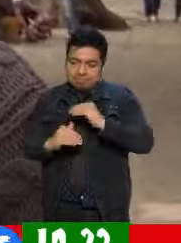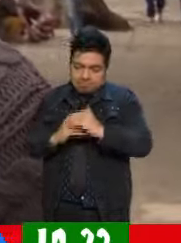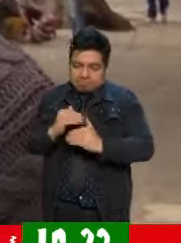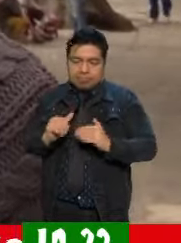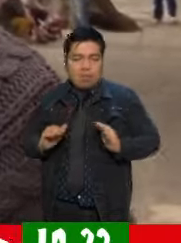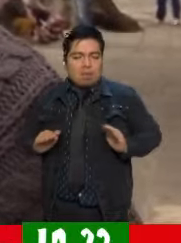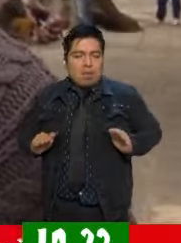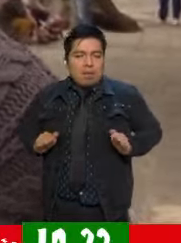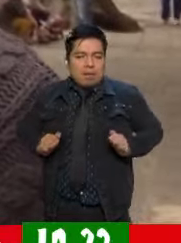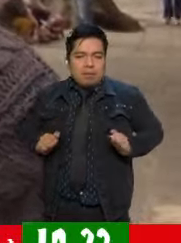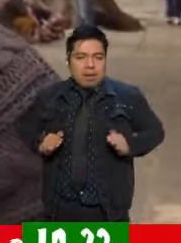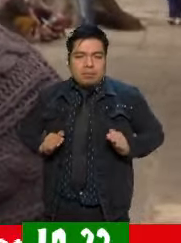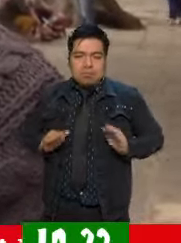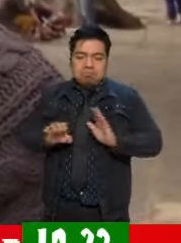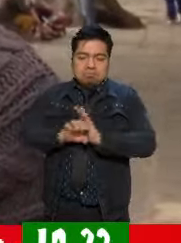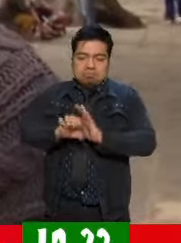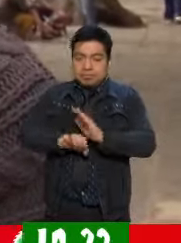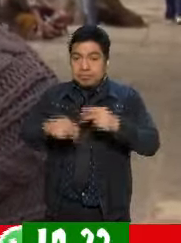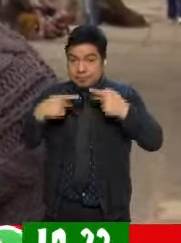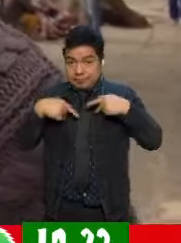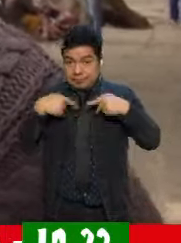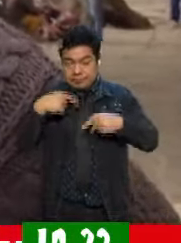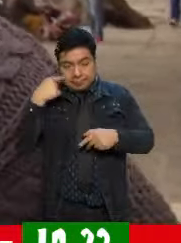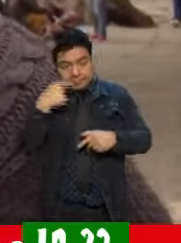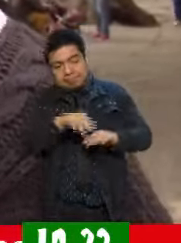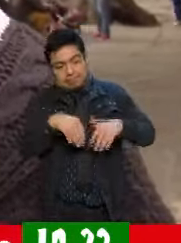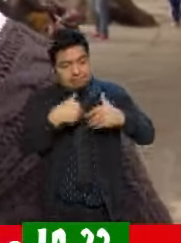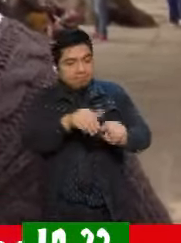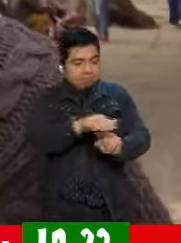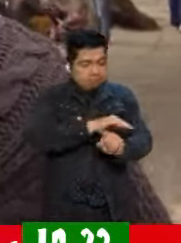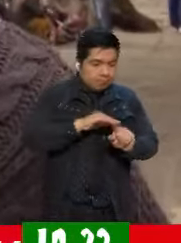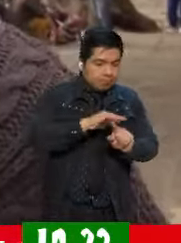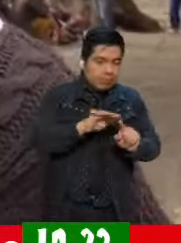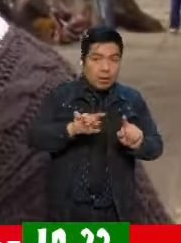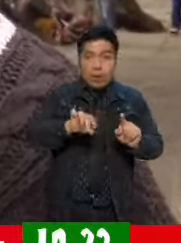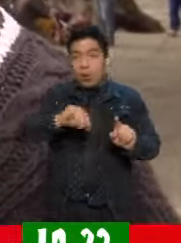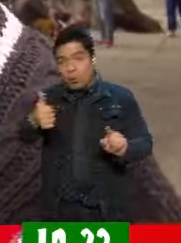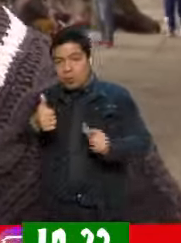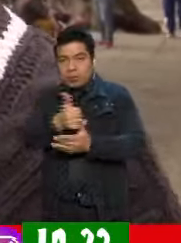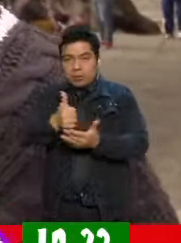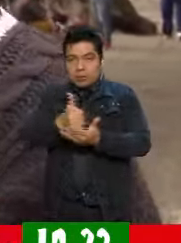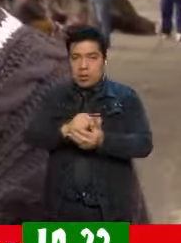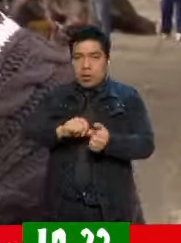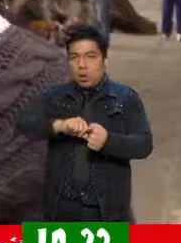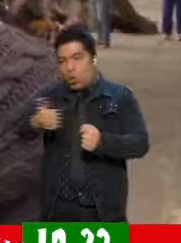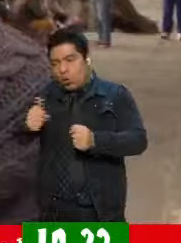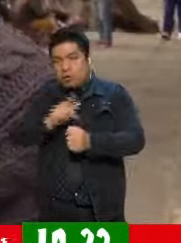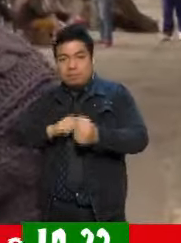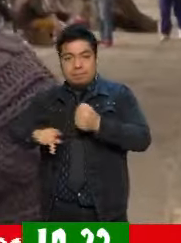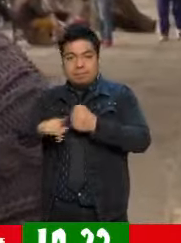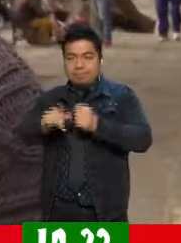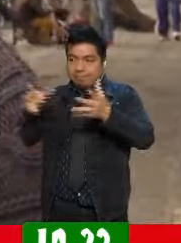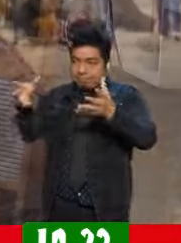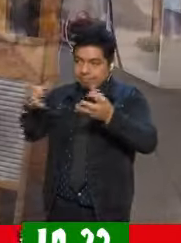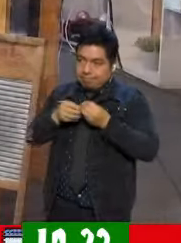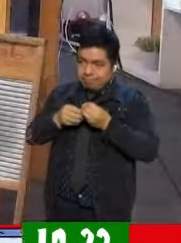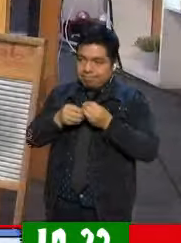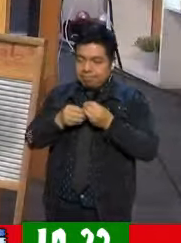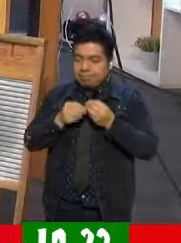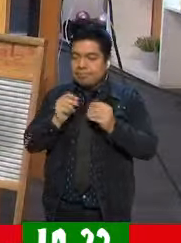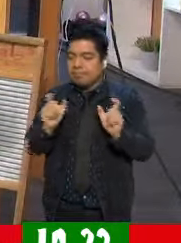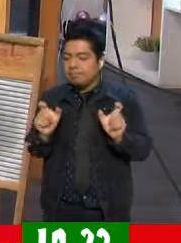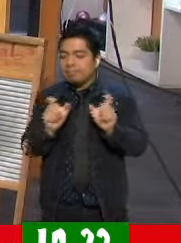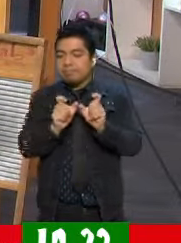como a la gente que está alrededor de nosotros, que igual vienen de otras ciudades o de otros países, y vamos como adaptando nuestro modo de